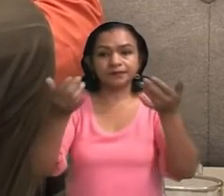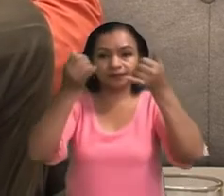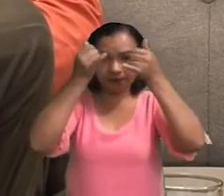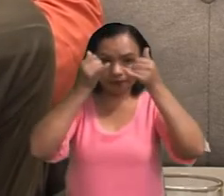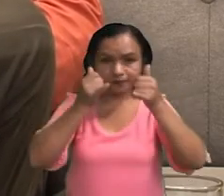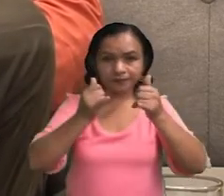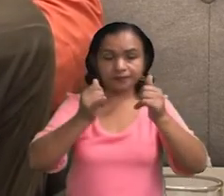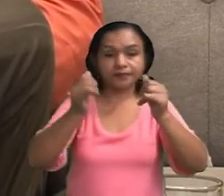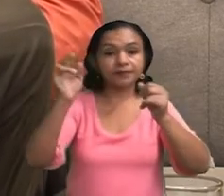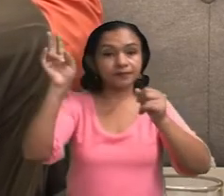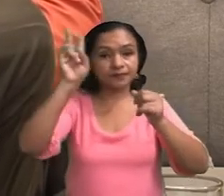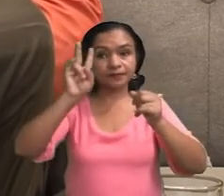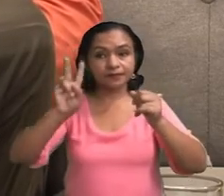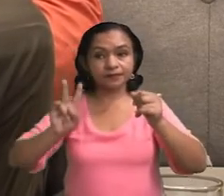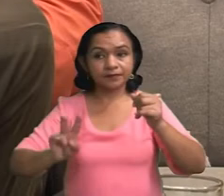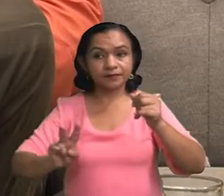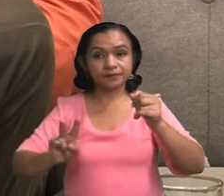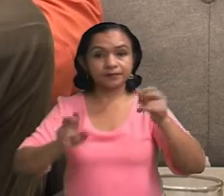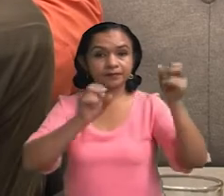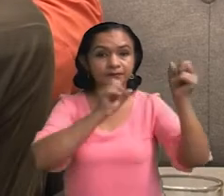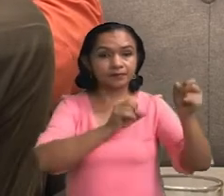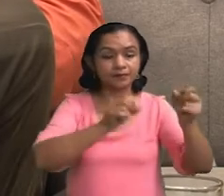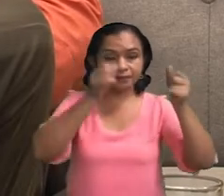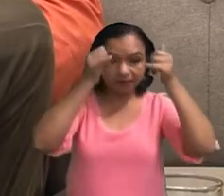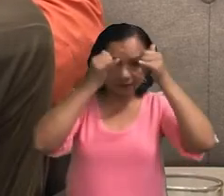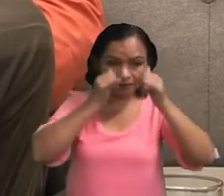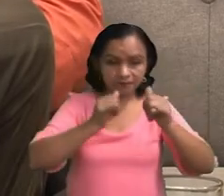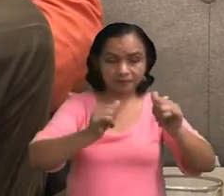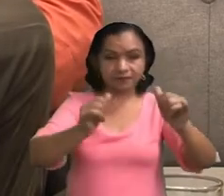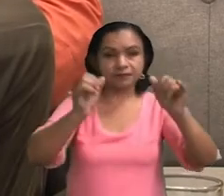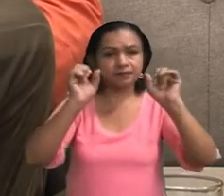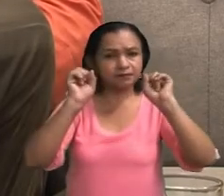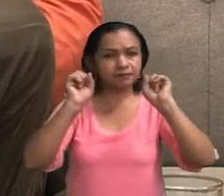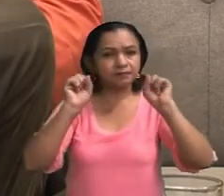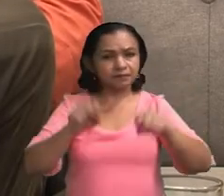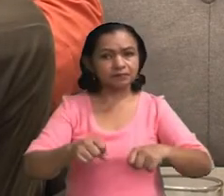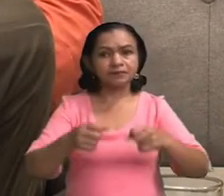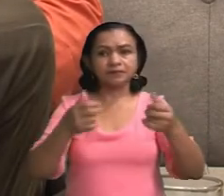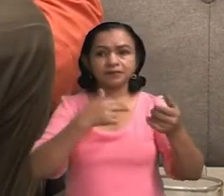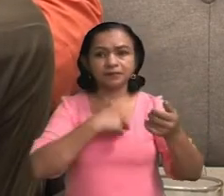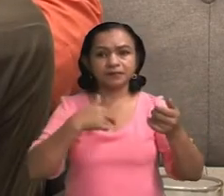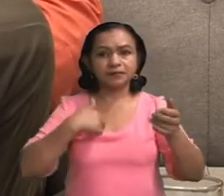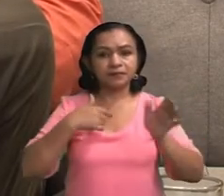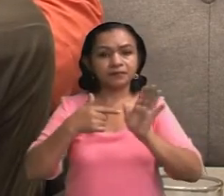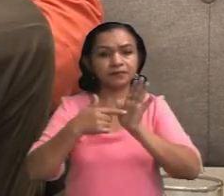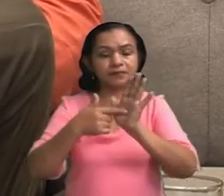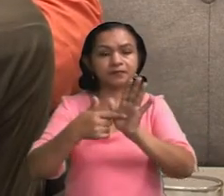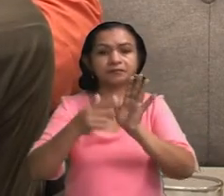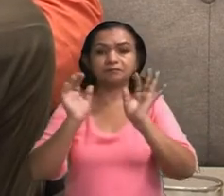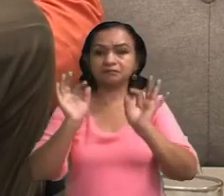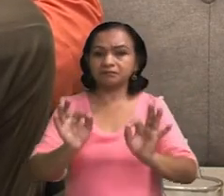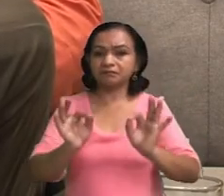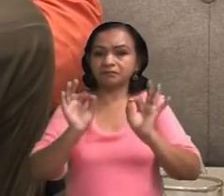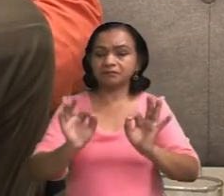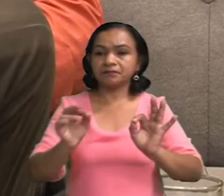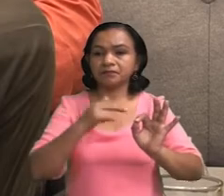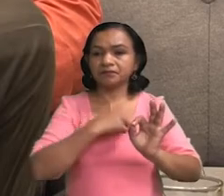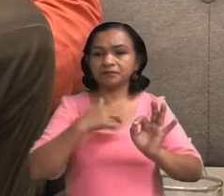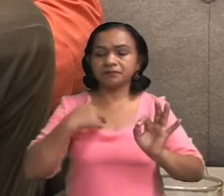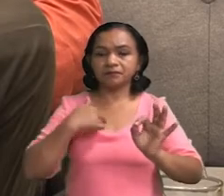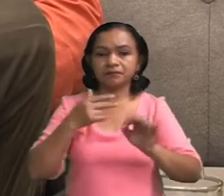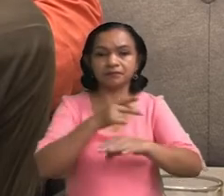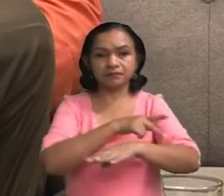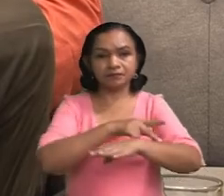a Venezuela, hembras y machos en pie, que lógicamente te demuestran la viabilidad que ha tenido este